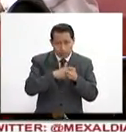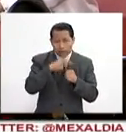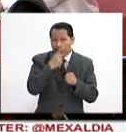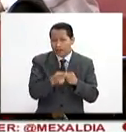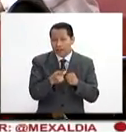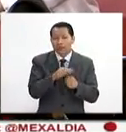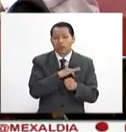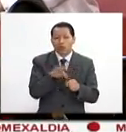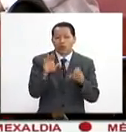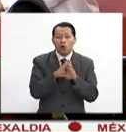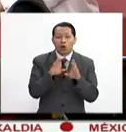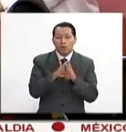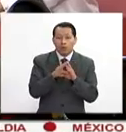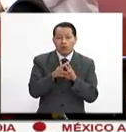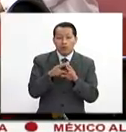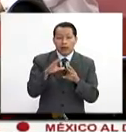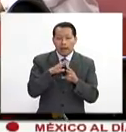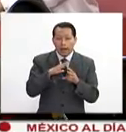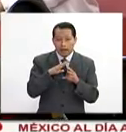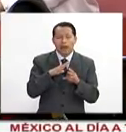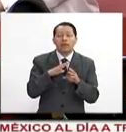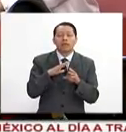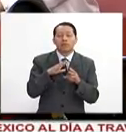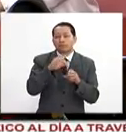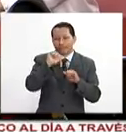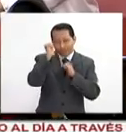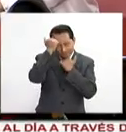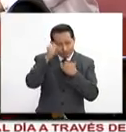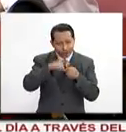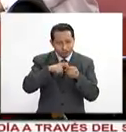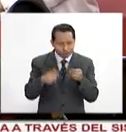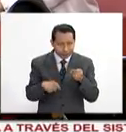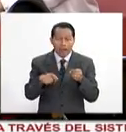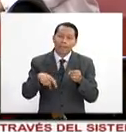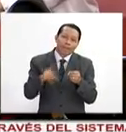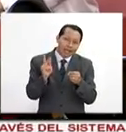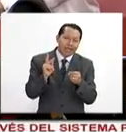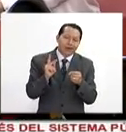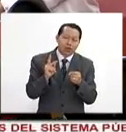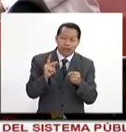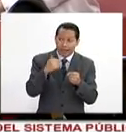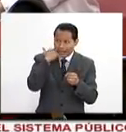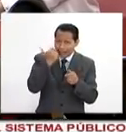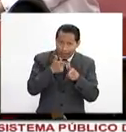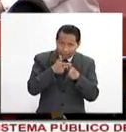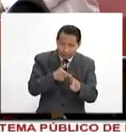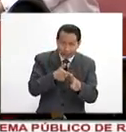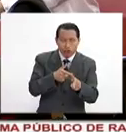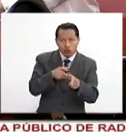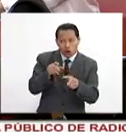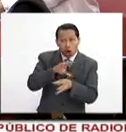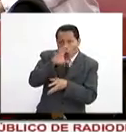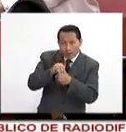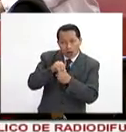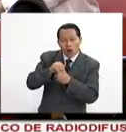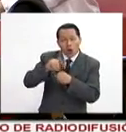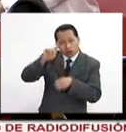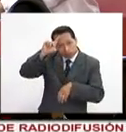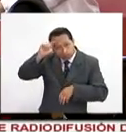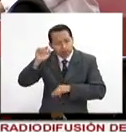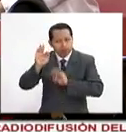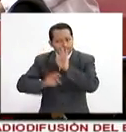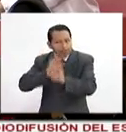podrían interrumpir este proceso de salida, pero no regresarían a la posición privilegiada que tienen ahorita como un Estado que